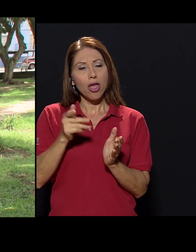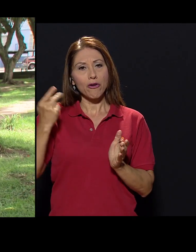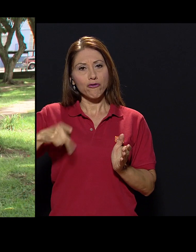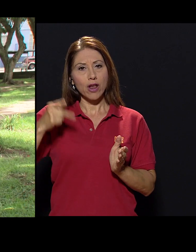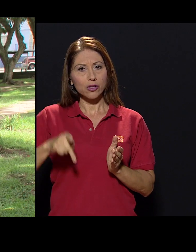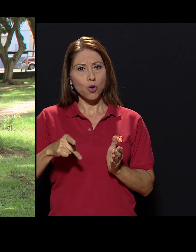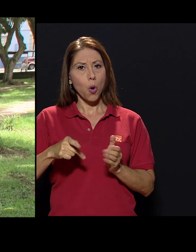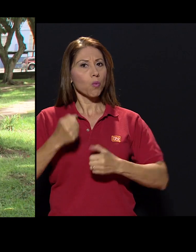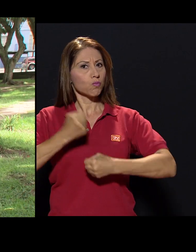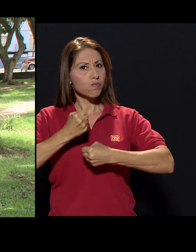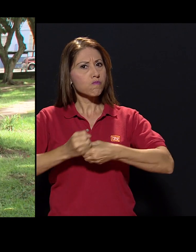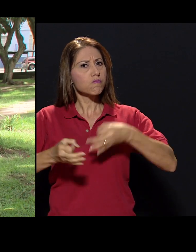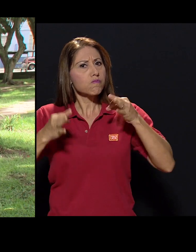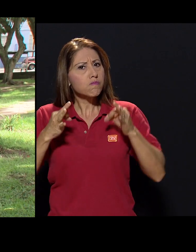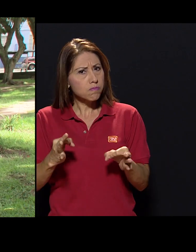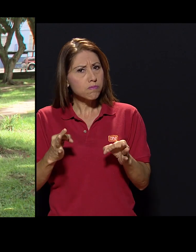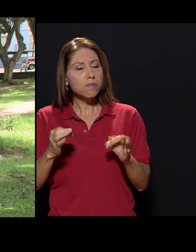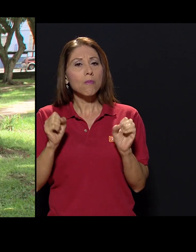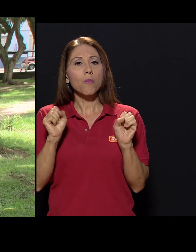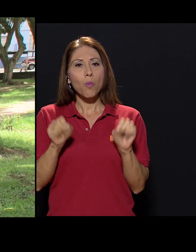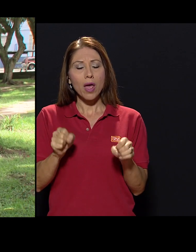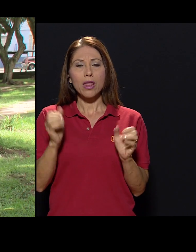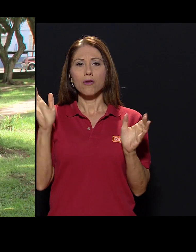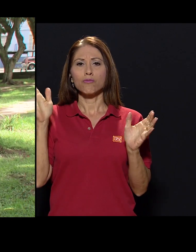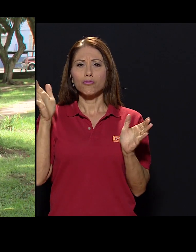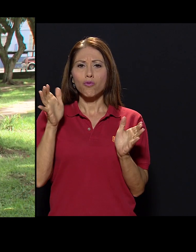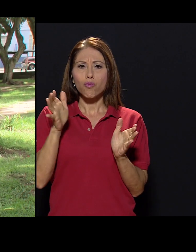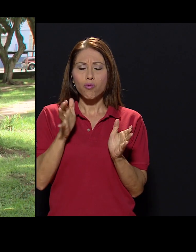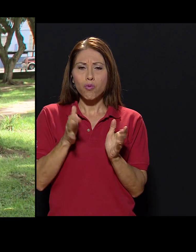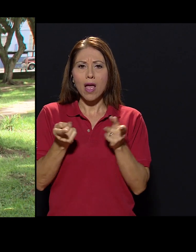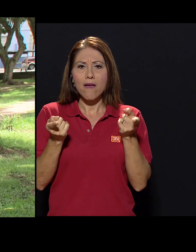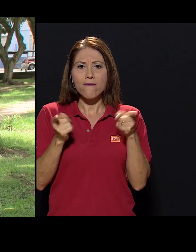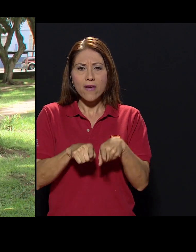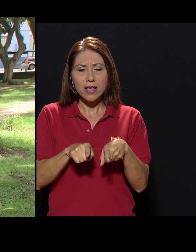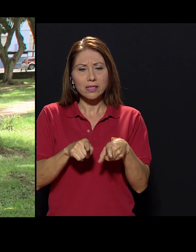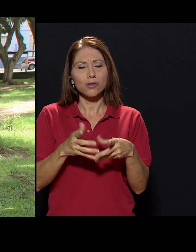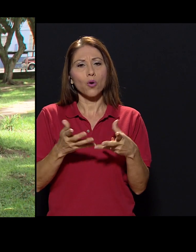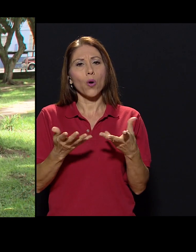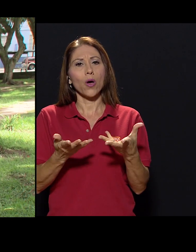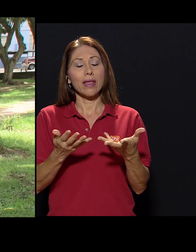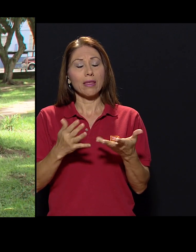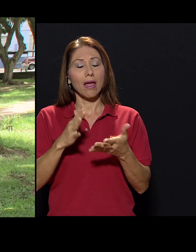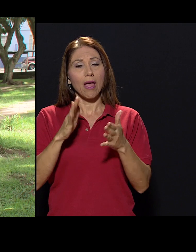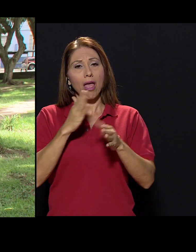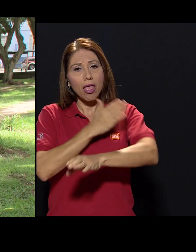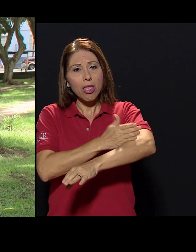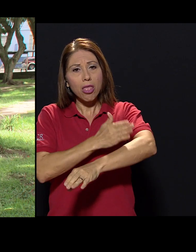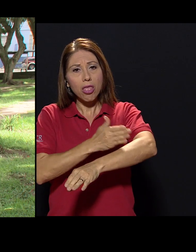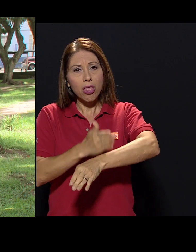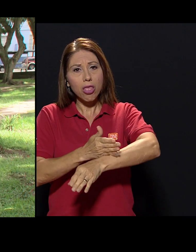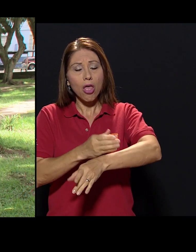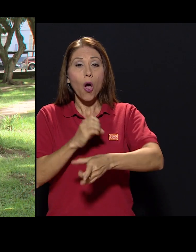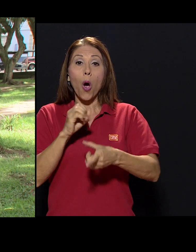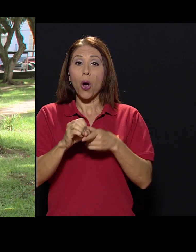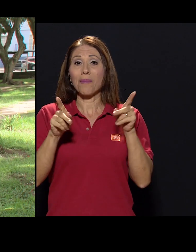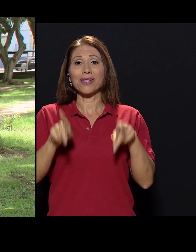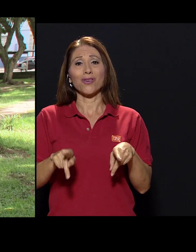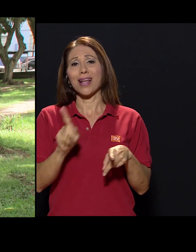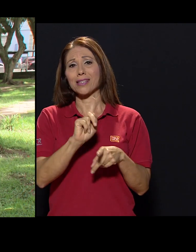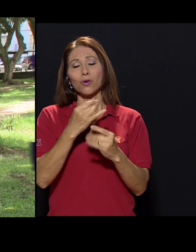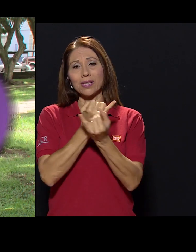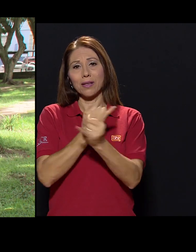reducción de riesgo, más efectivas, que pueden reducir el efecto deterioro y de pérdida de la